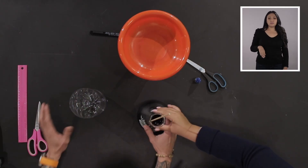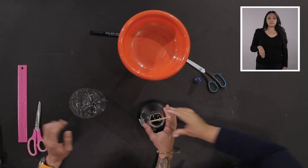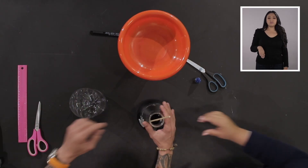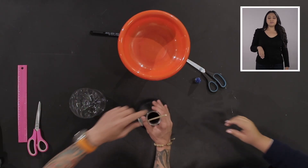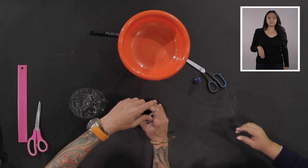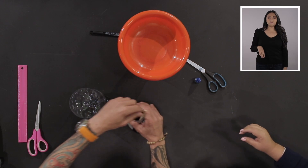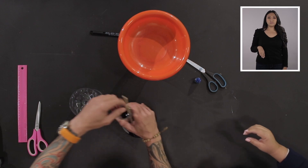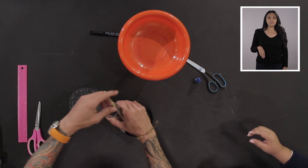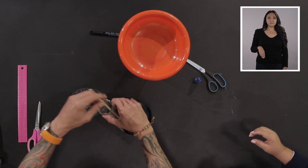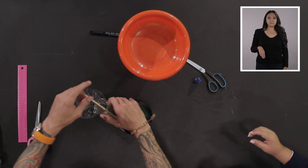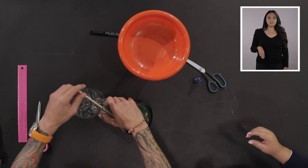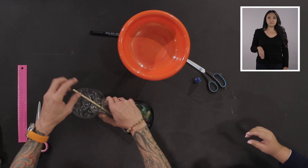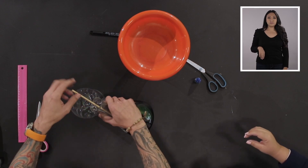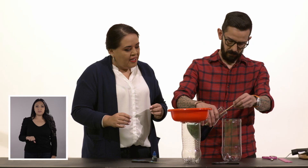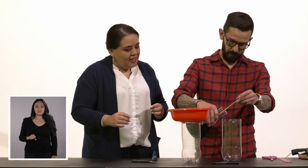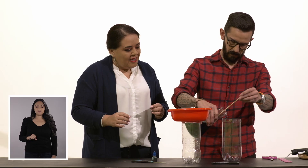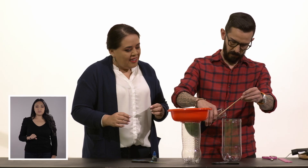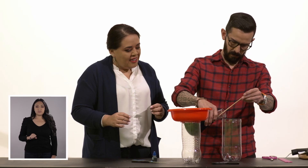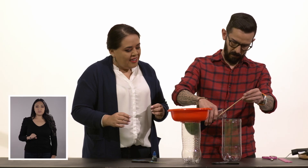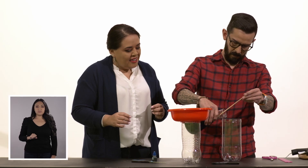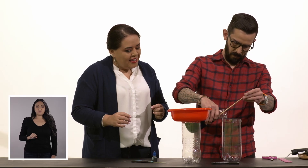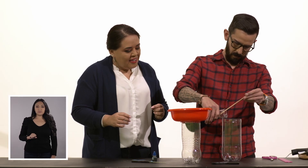Ya.